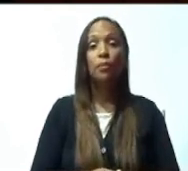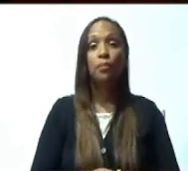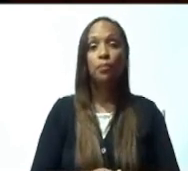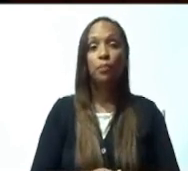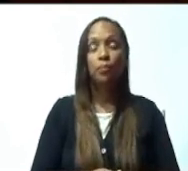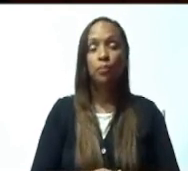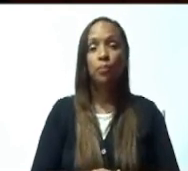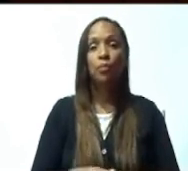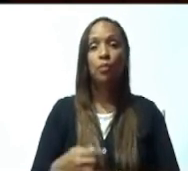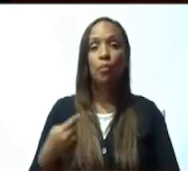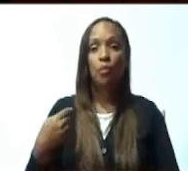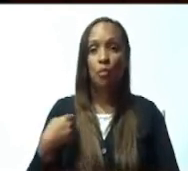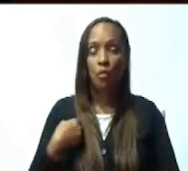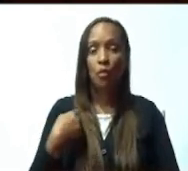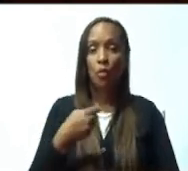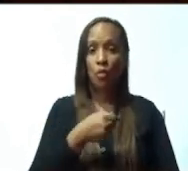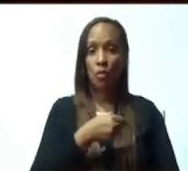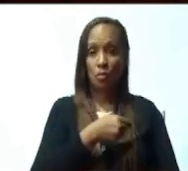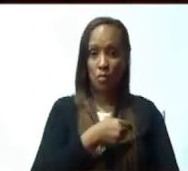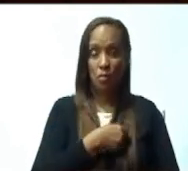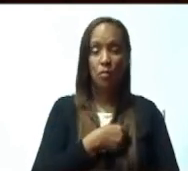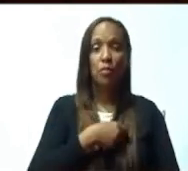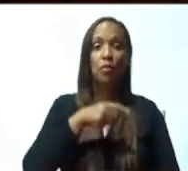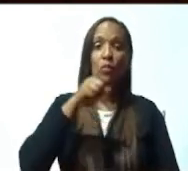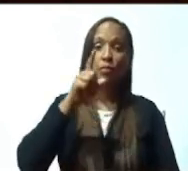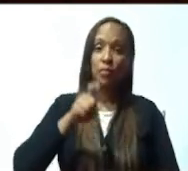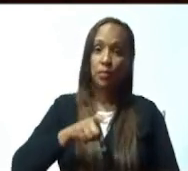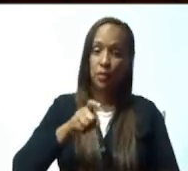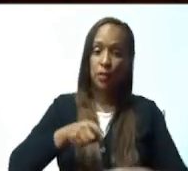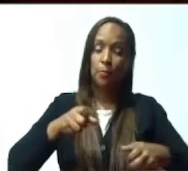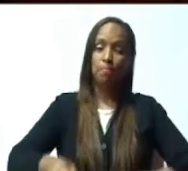para conducir este país por mejor destino,